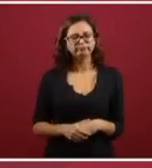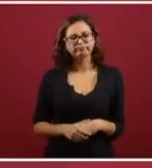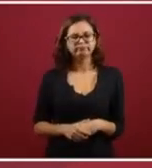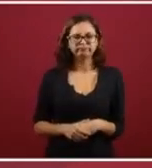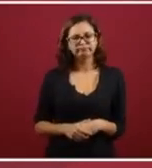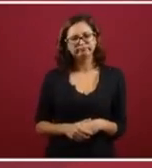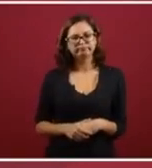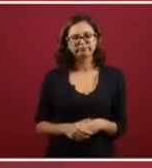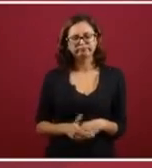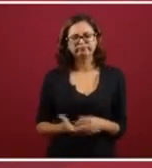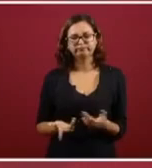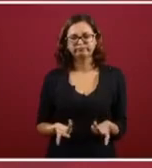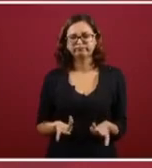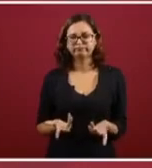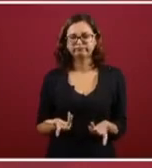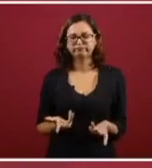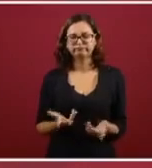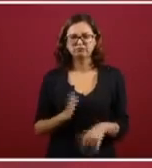más